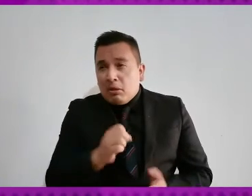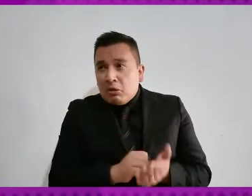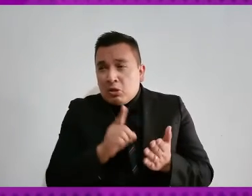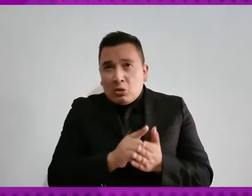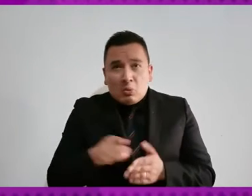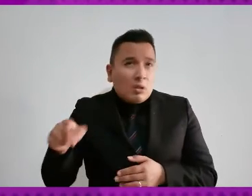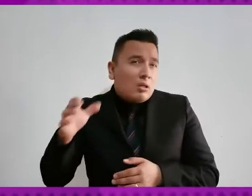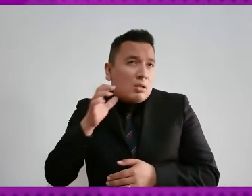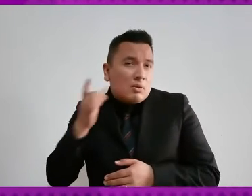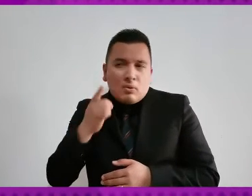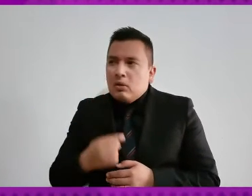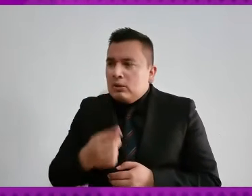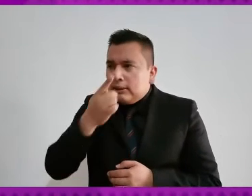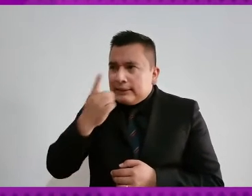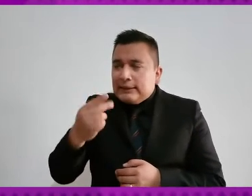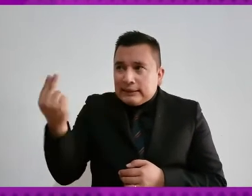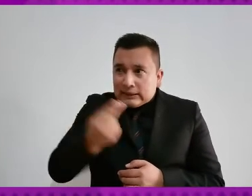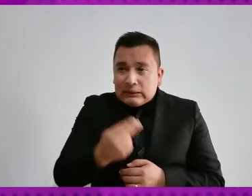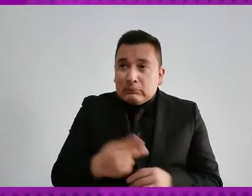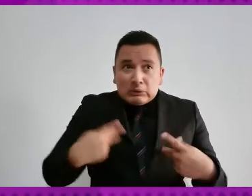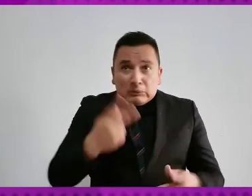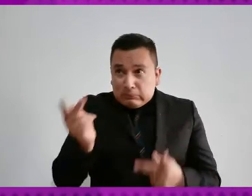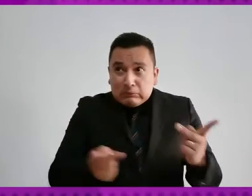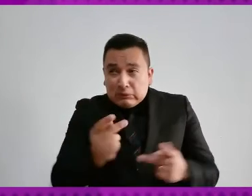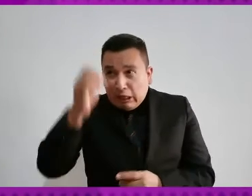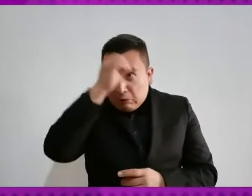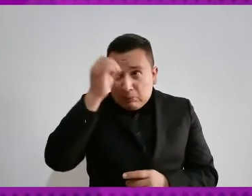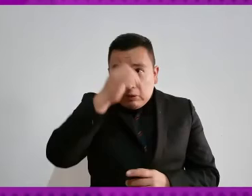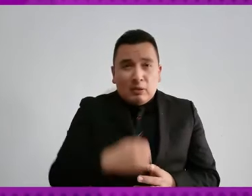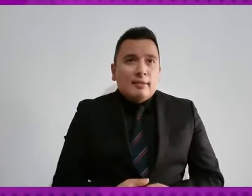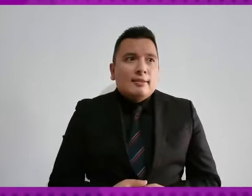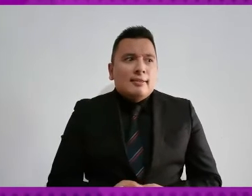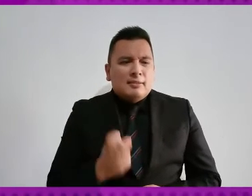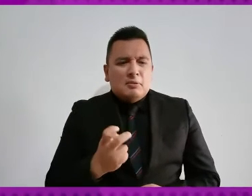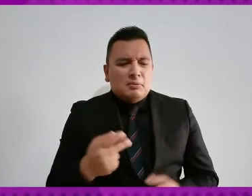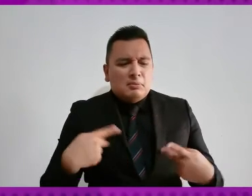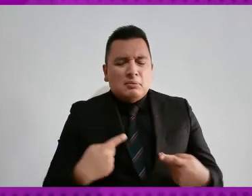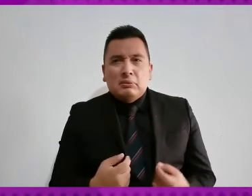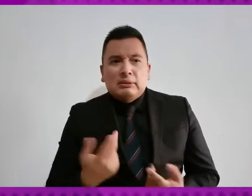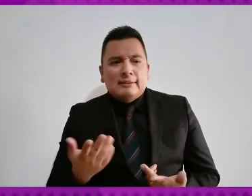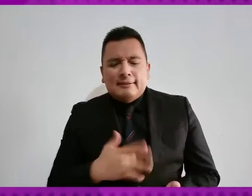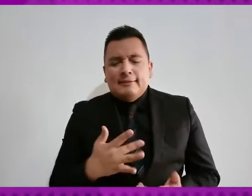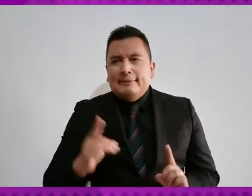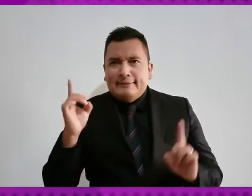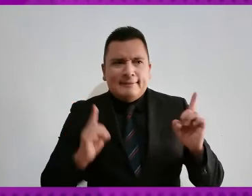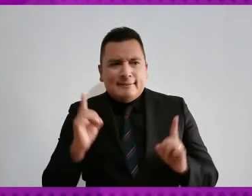al Congreso de efectivamente de la consulta popular, había algunos elementos todavía pendientes de